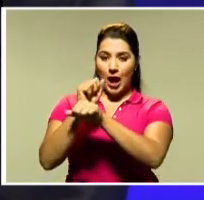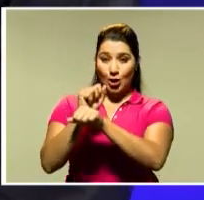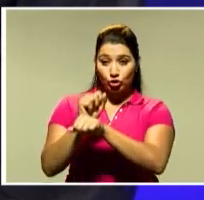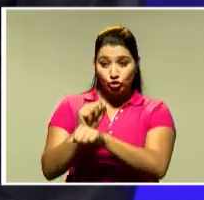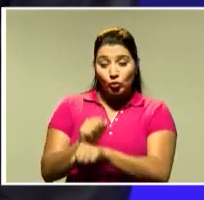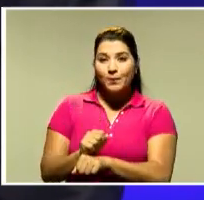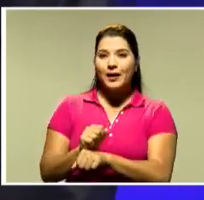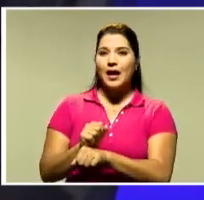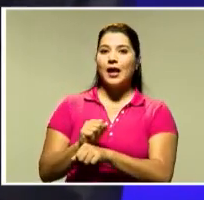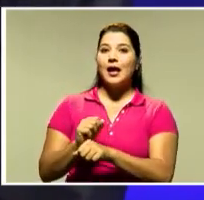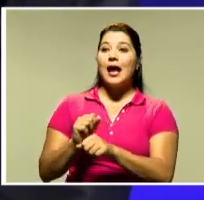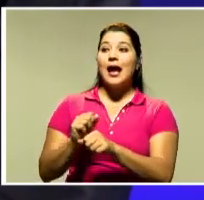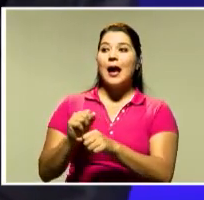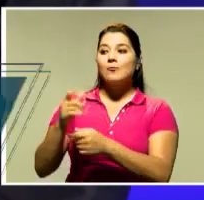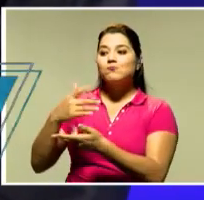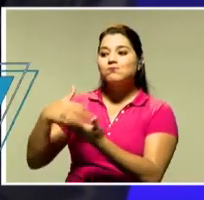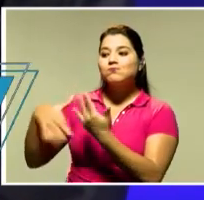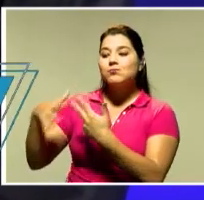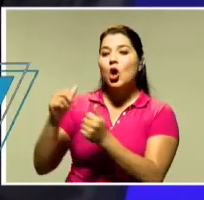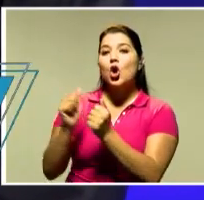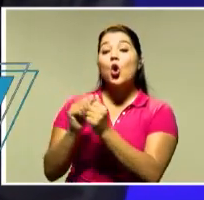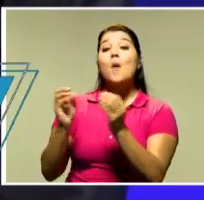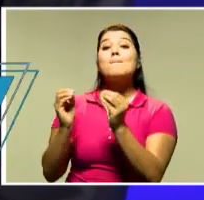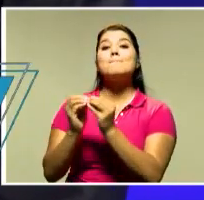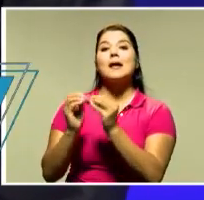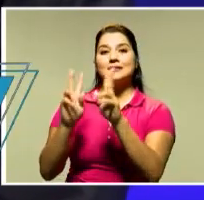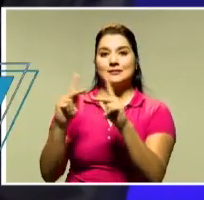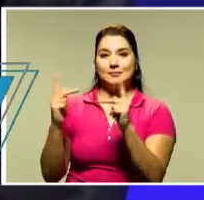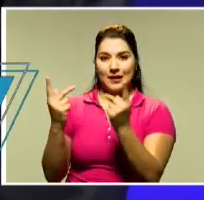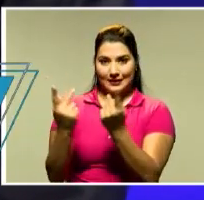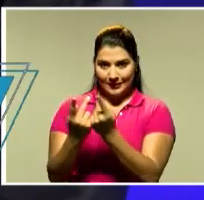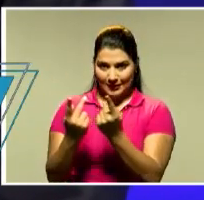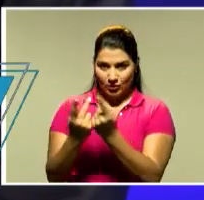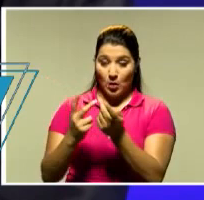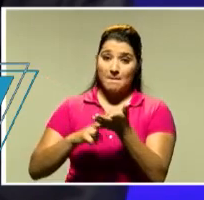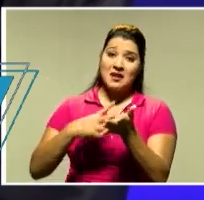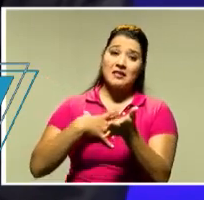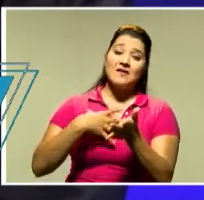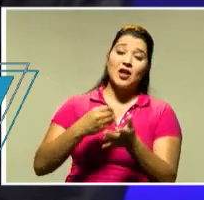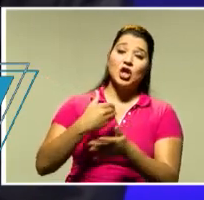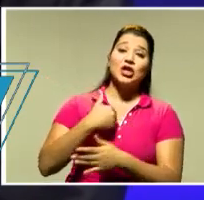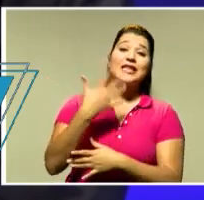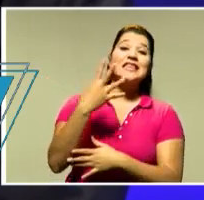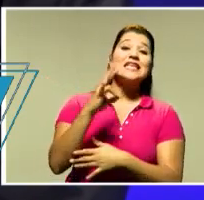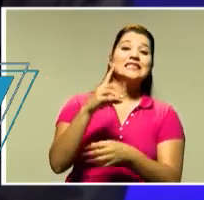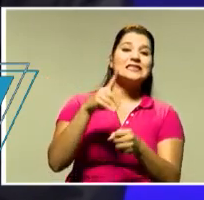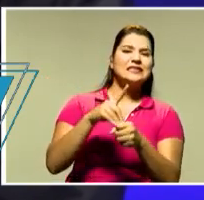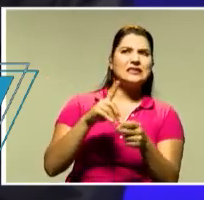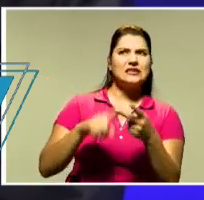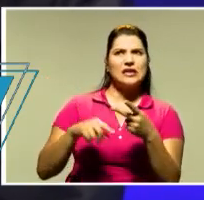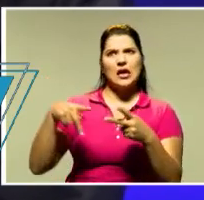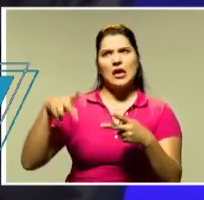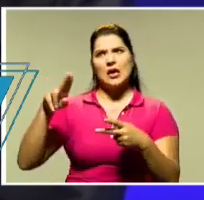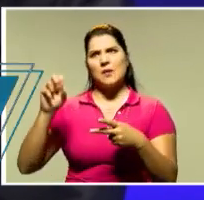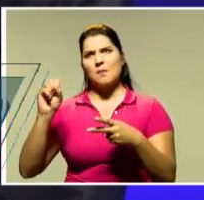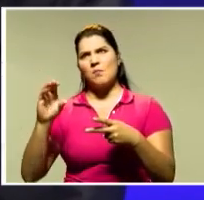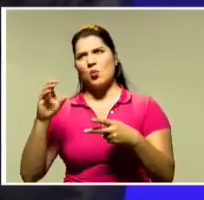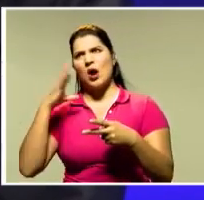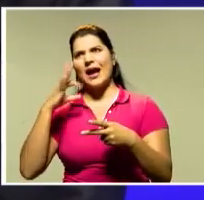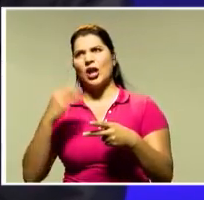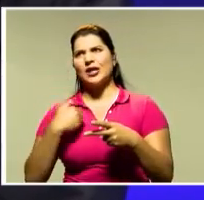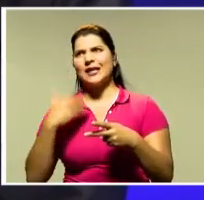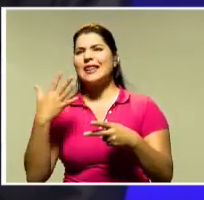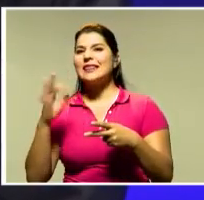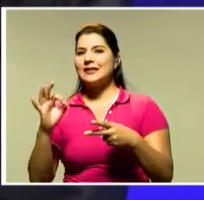multipartidismo, porque si bien es cierto, Liberación tenía 17 diputados y la Unidad tenía, no sé, 19 me